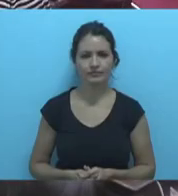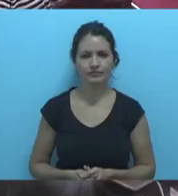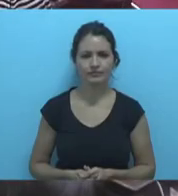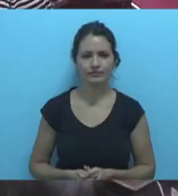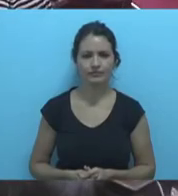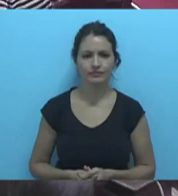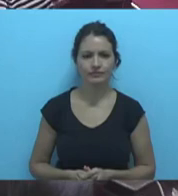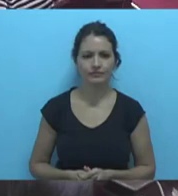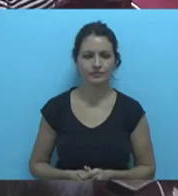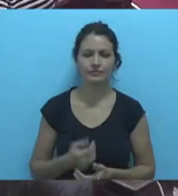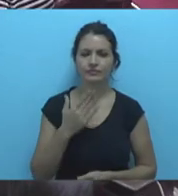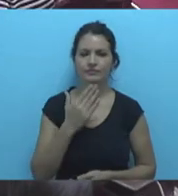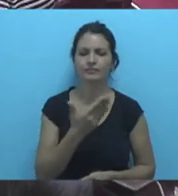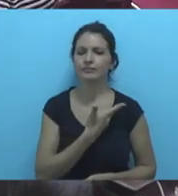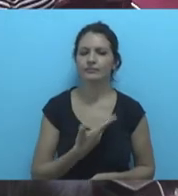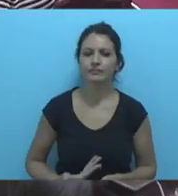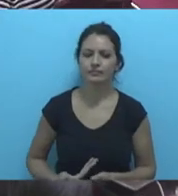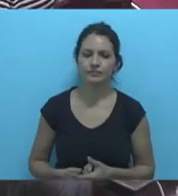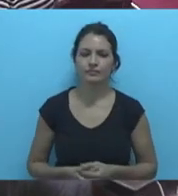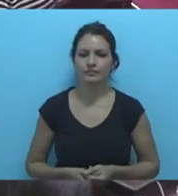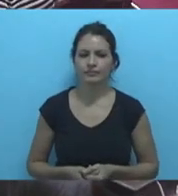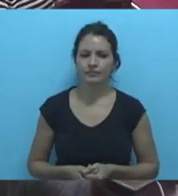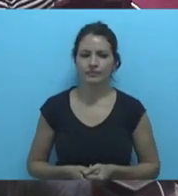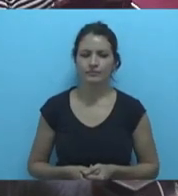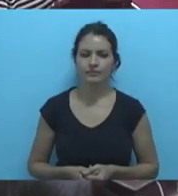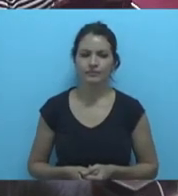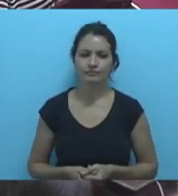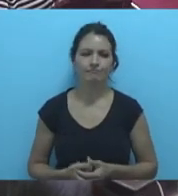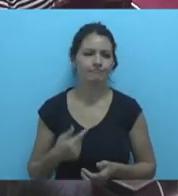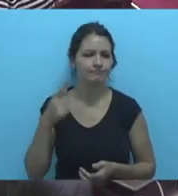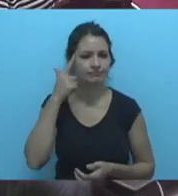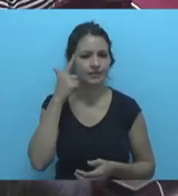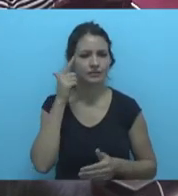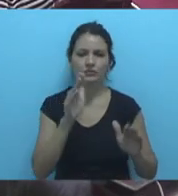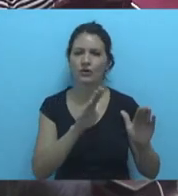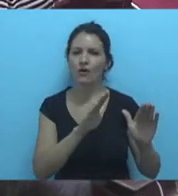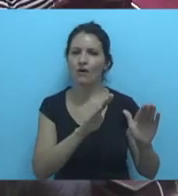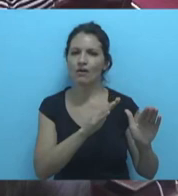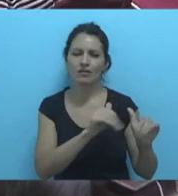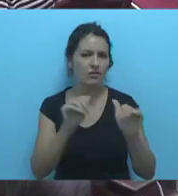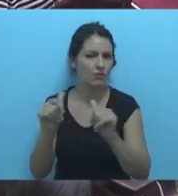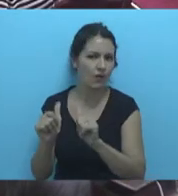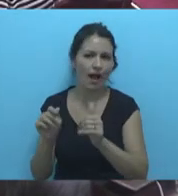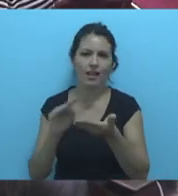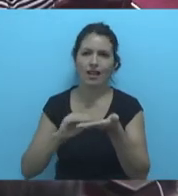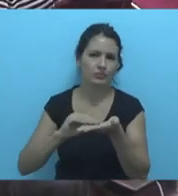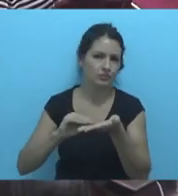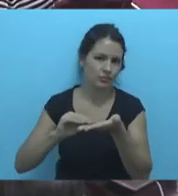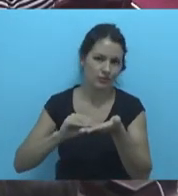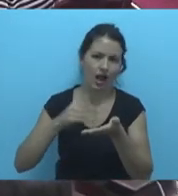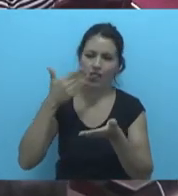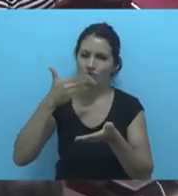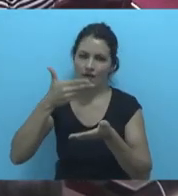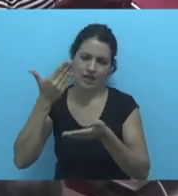Gracias, presidente. No, simplemente muy breve, adherir a las palabras de Matilde Bruera, de Carlos